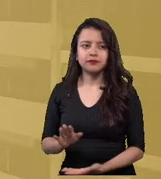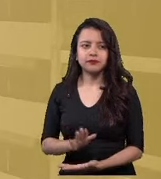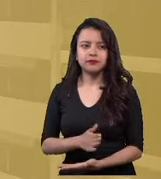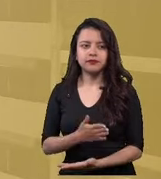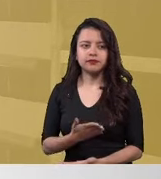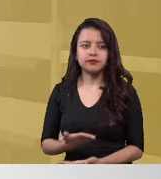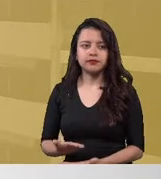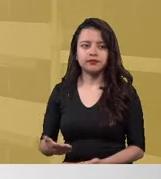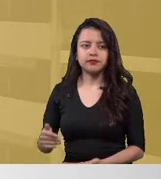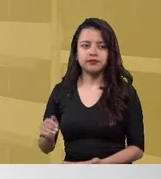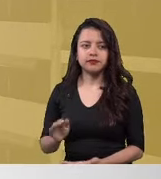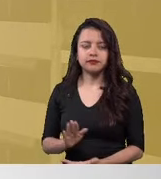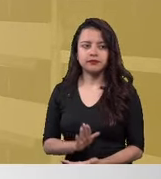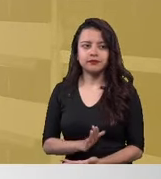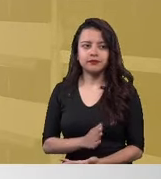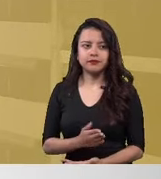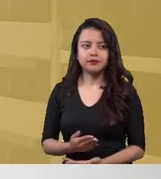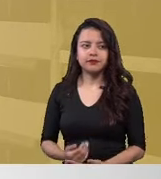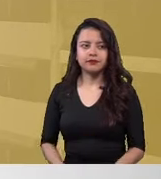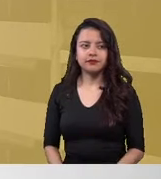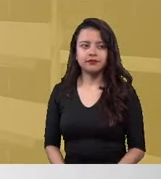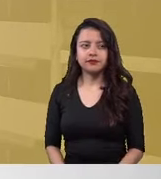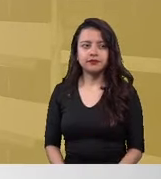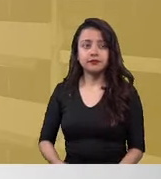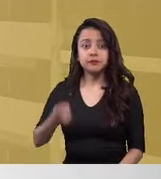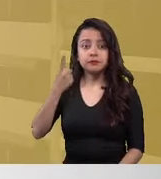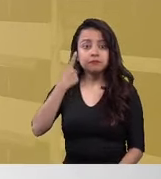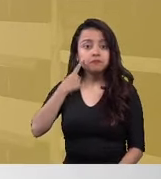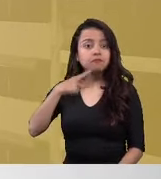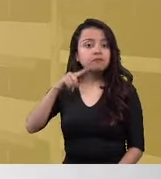Se me empiezan a olvidar las cosas.